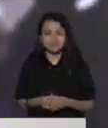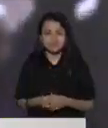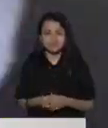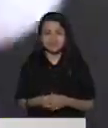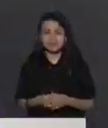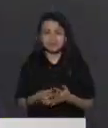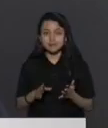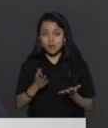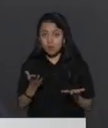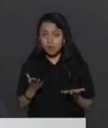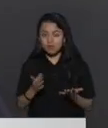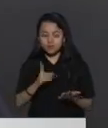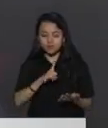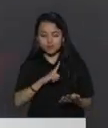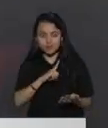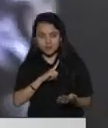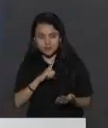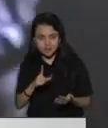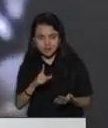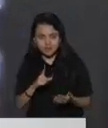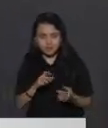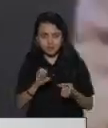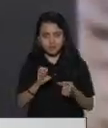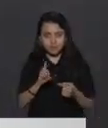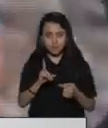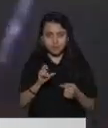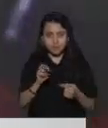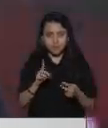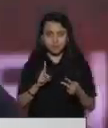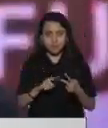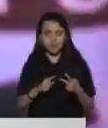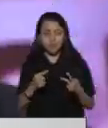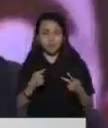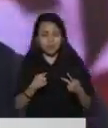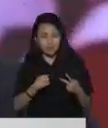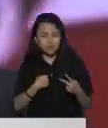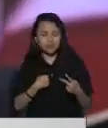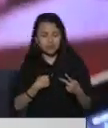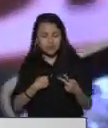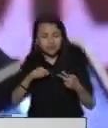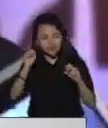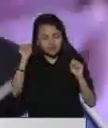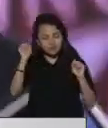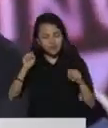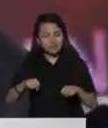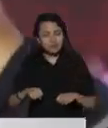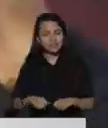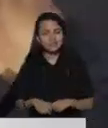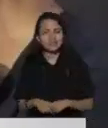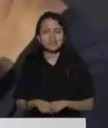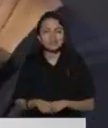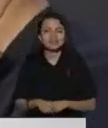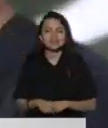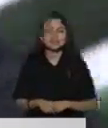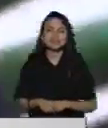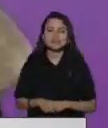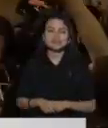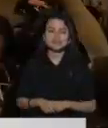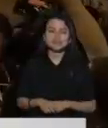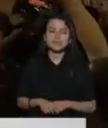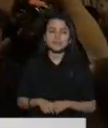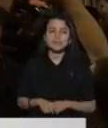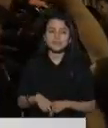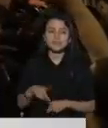con líderes como Eduardo Verano y Alejandro Char. ¡Sí es posible mejor! Char anunció una